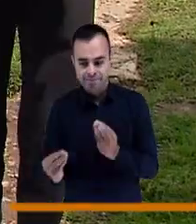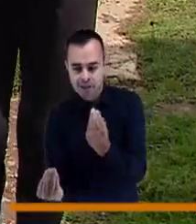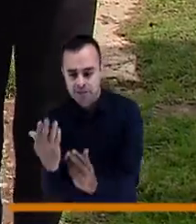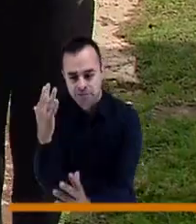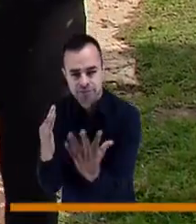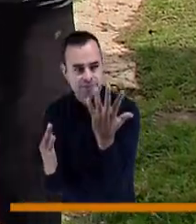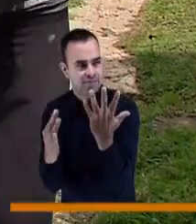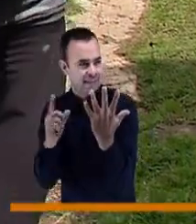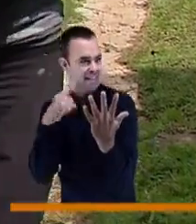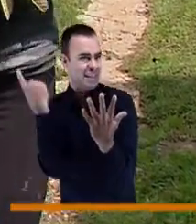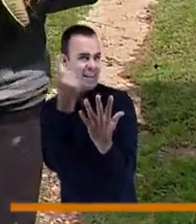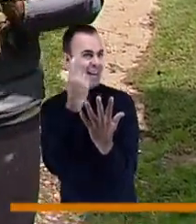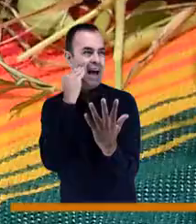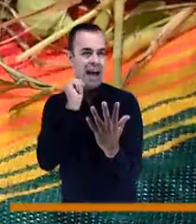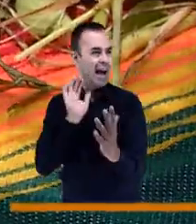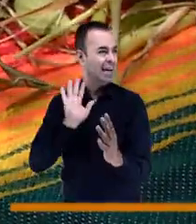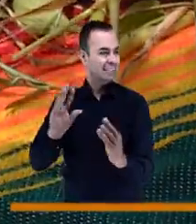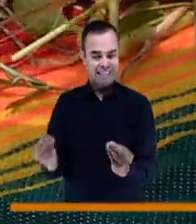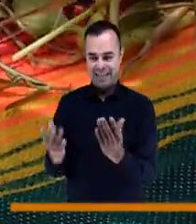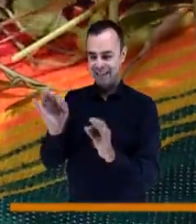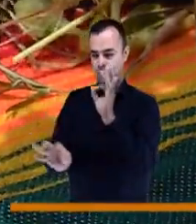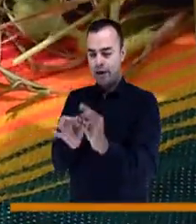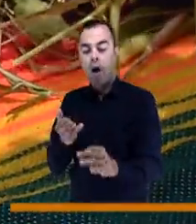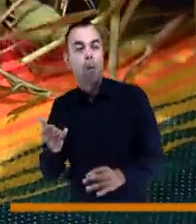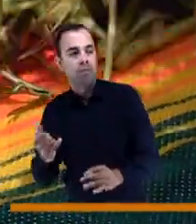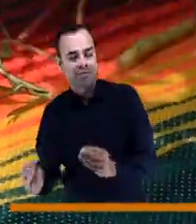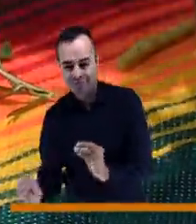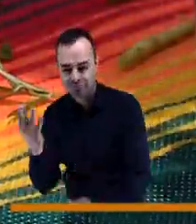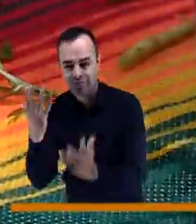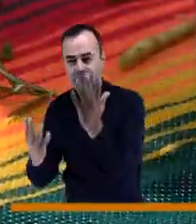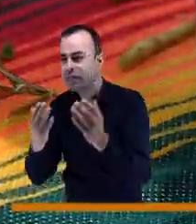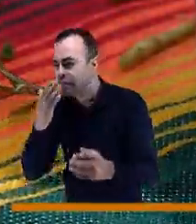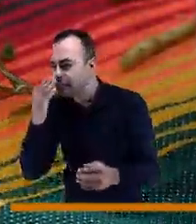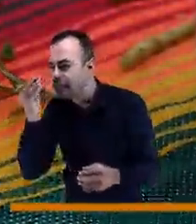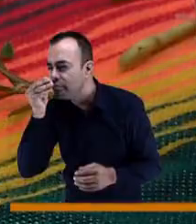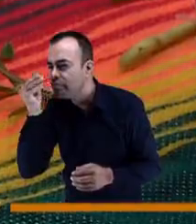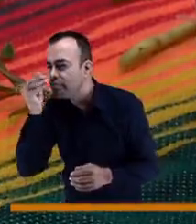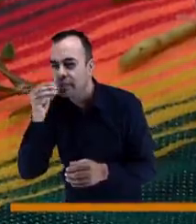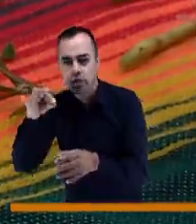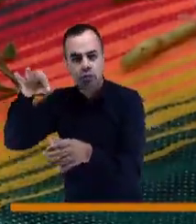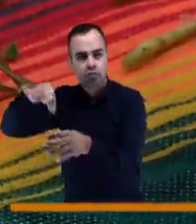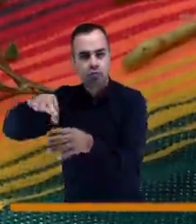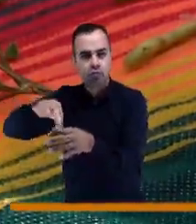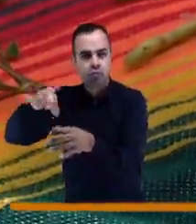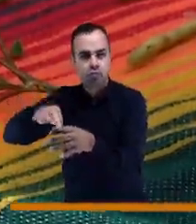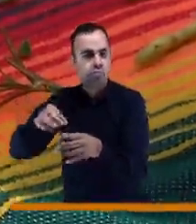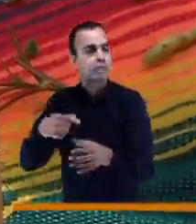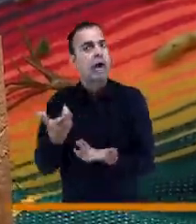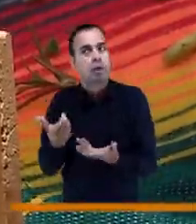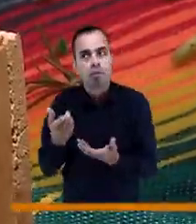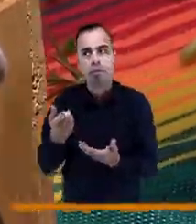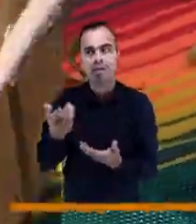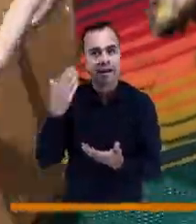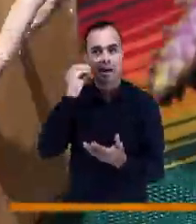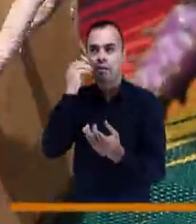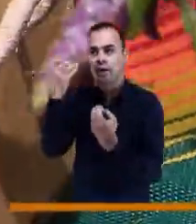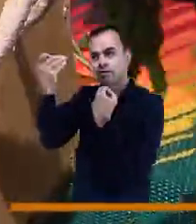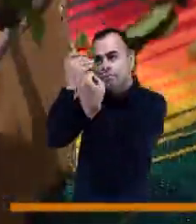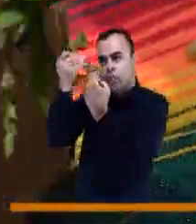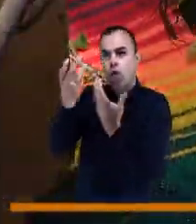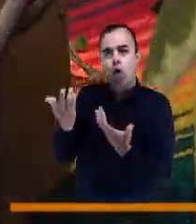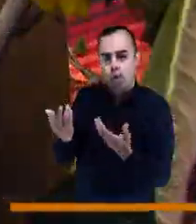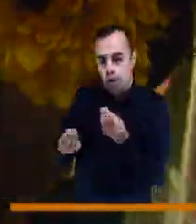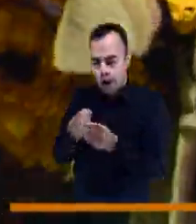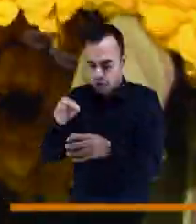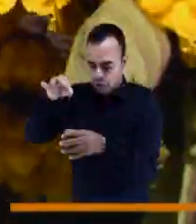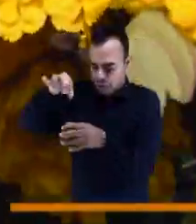aromáticas en nuestros huertos Entonces aprendimos como deshidratarlas aprendimos a hacer unos cajoncitos naturales que